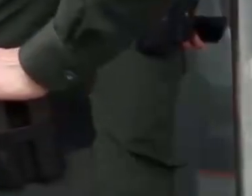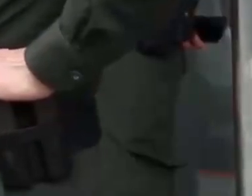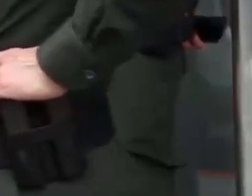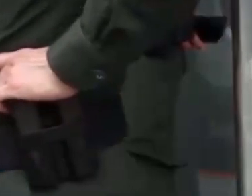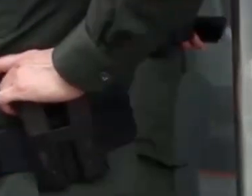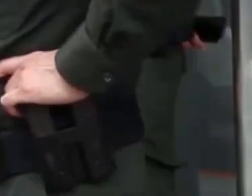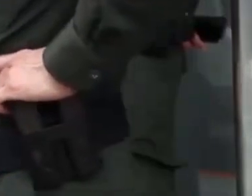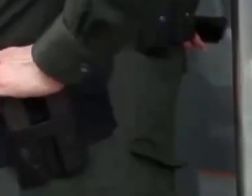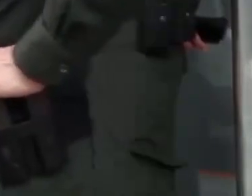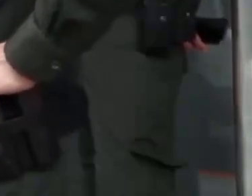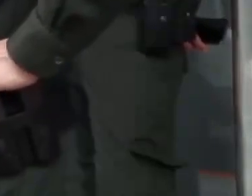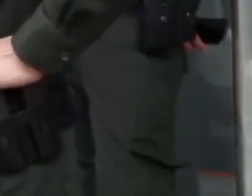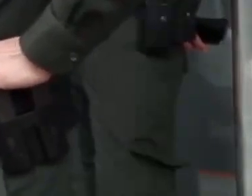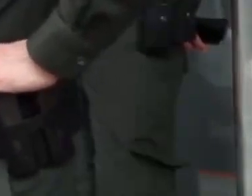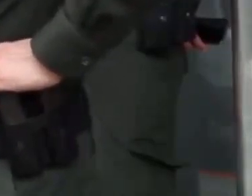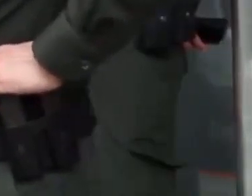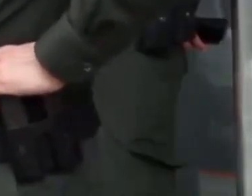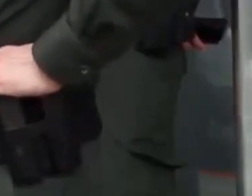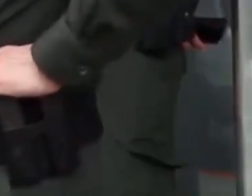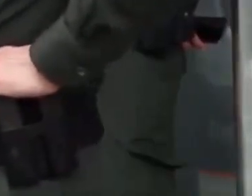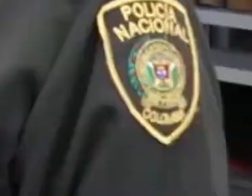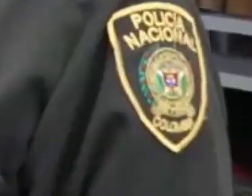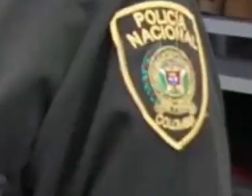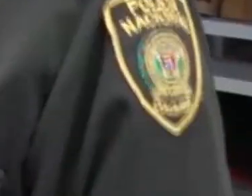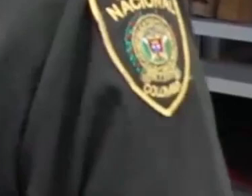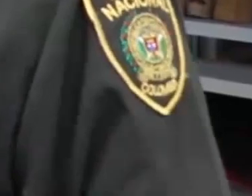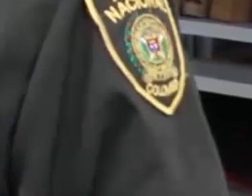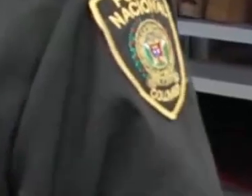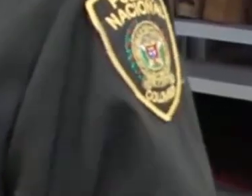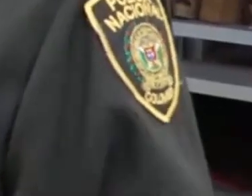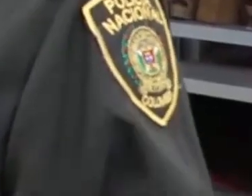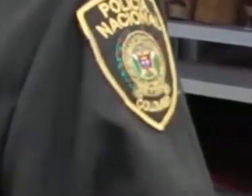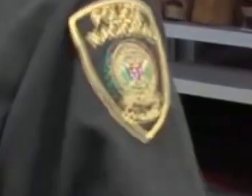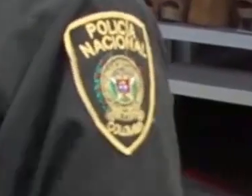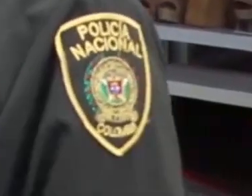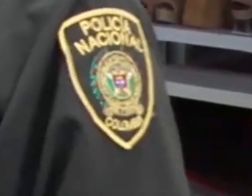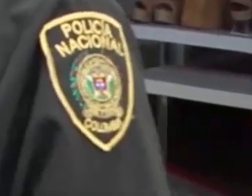La aplicación se llama Red de Participación Cívica y está disponible para iOS.